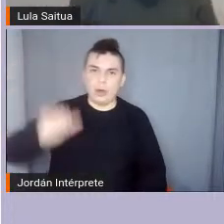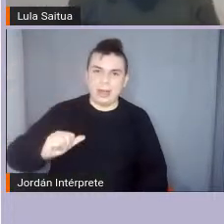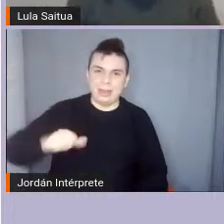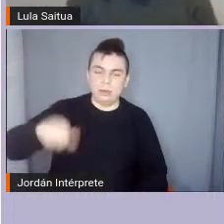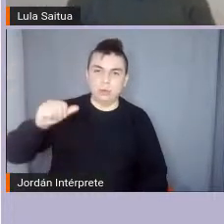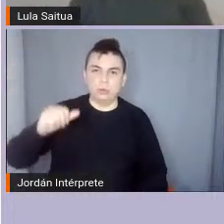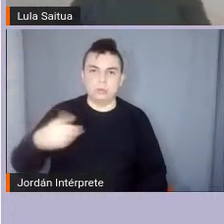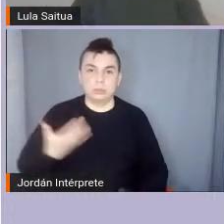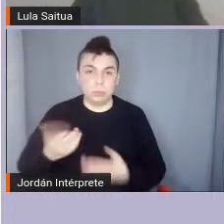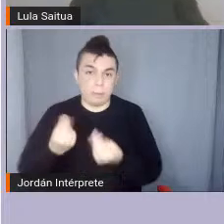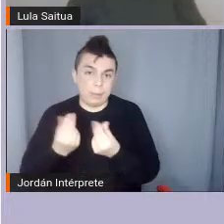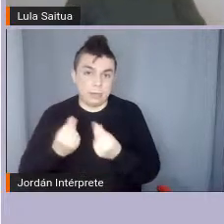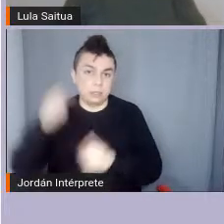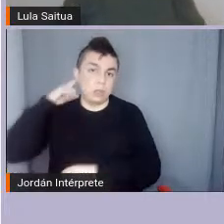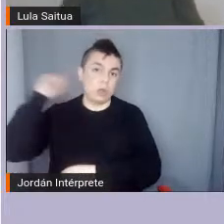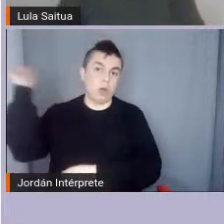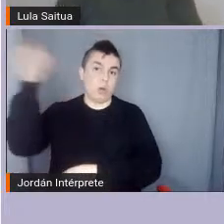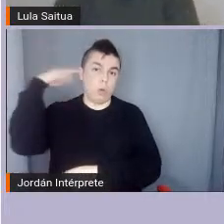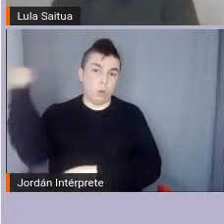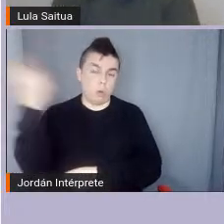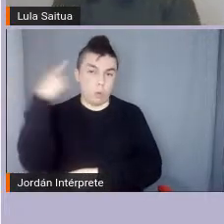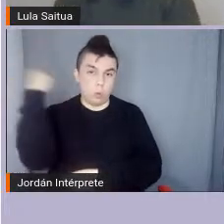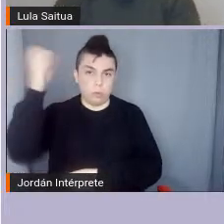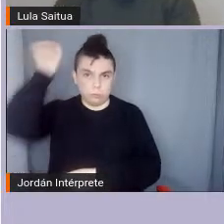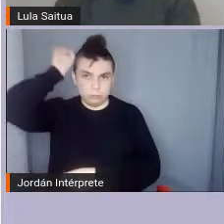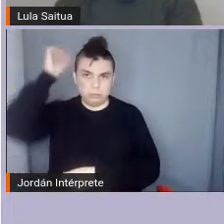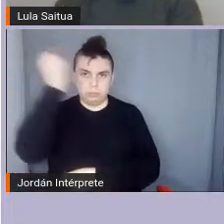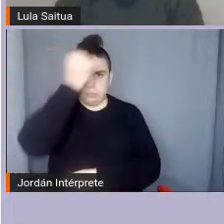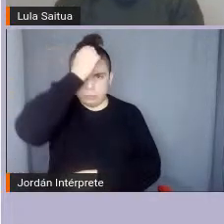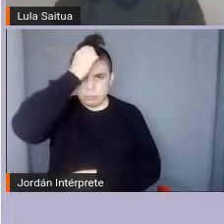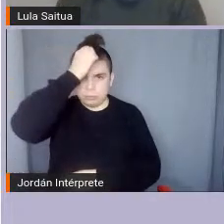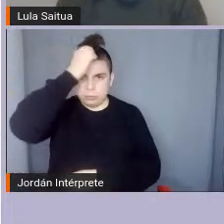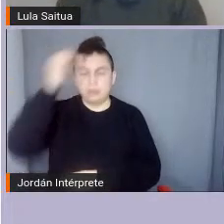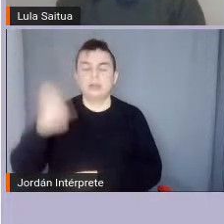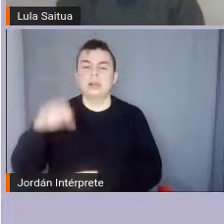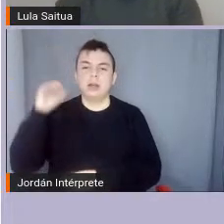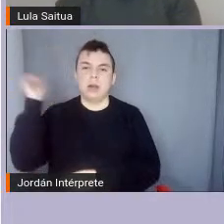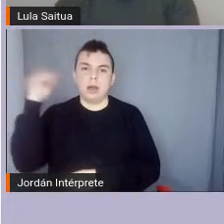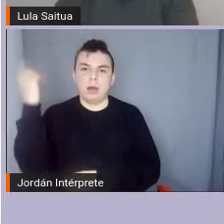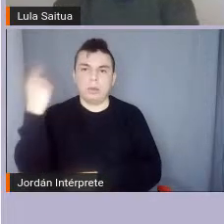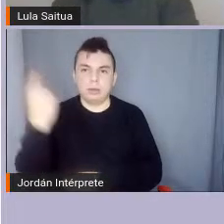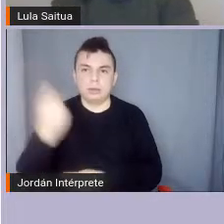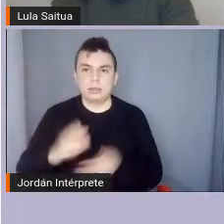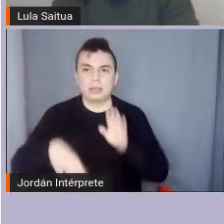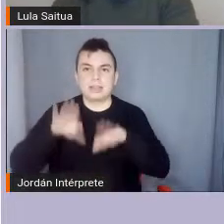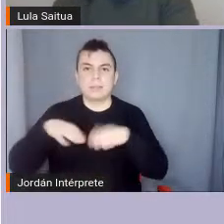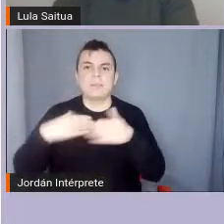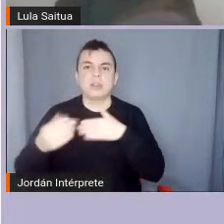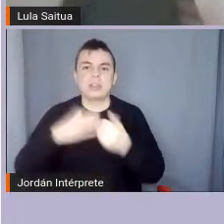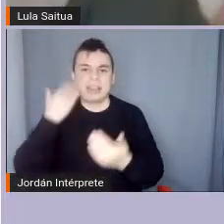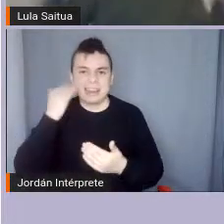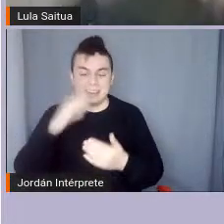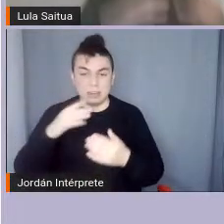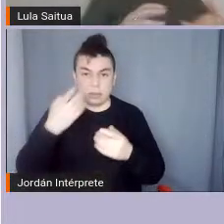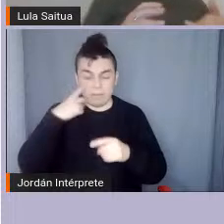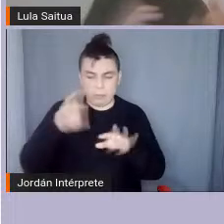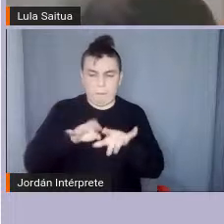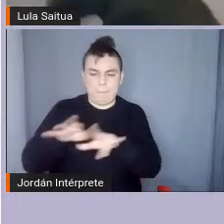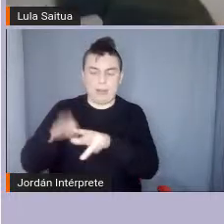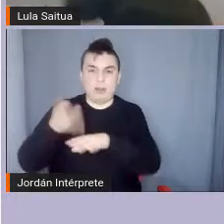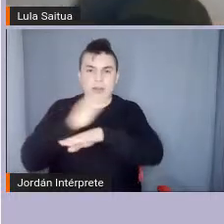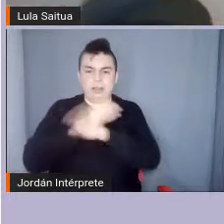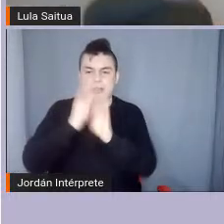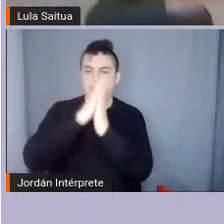Como una sirena, por ejemplo. Bueno, los ejemplos deben ser emitidos a la altura del registro vocal de los niños. Y volvemos a lo de